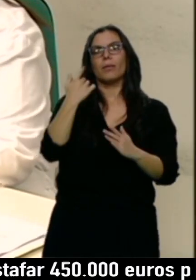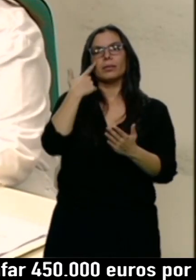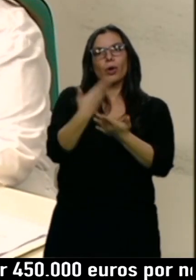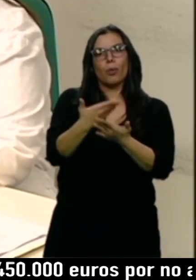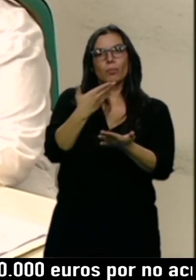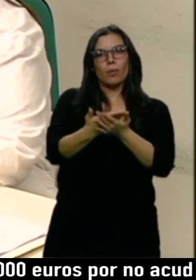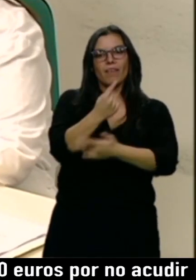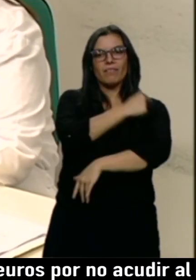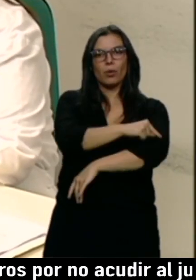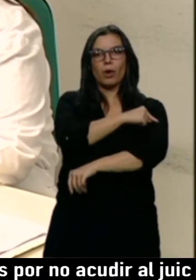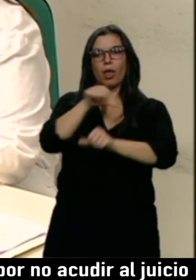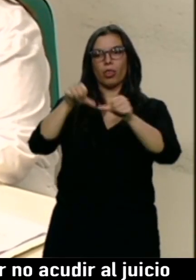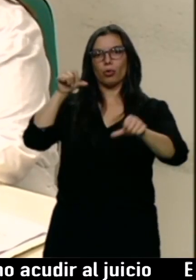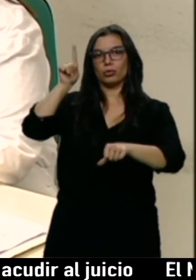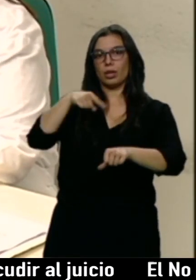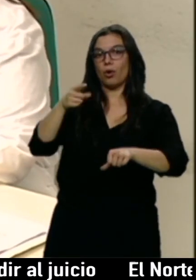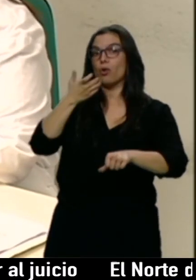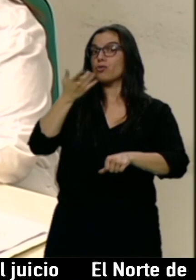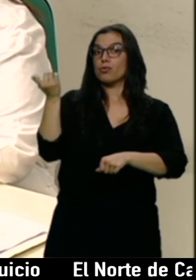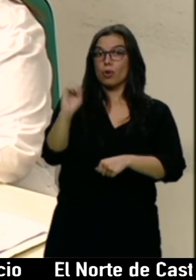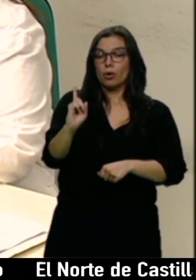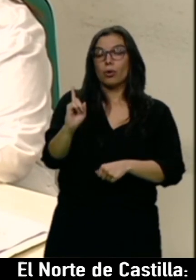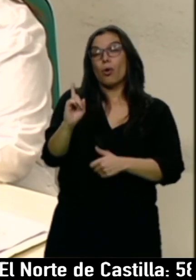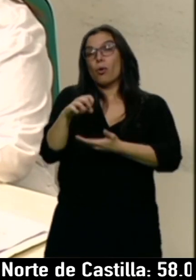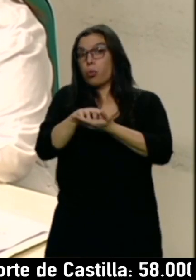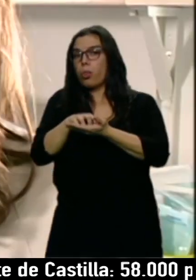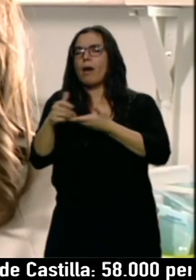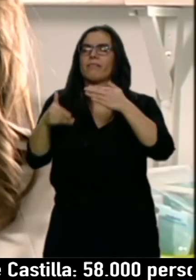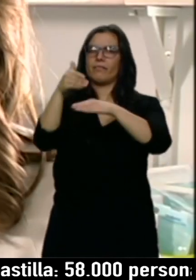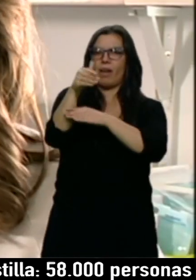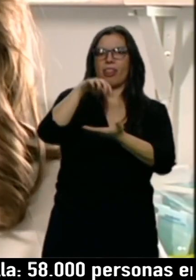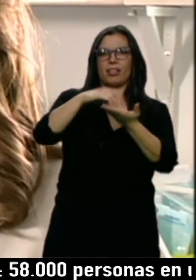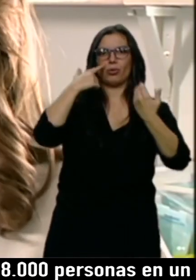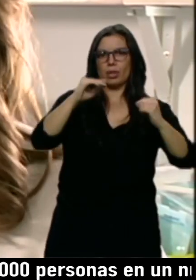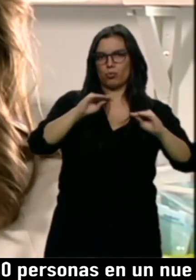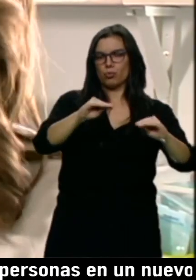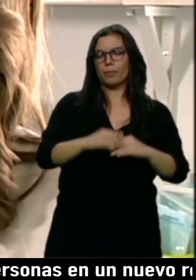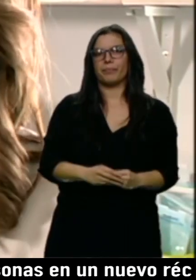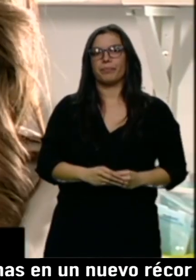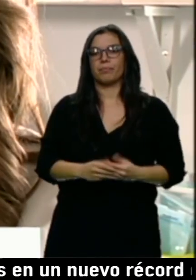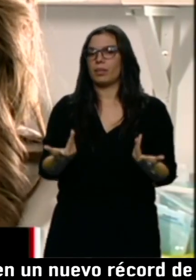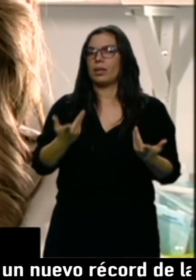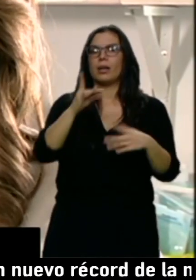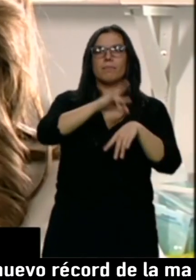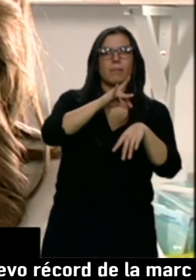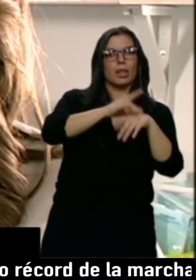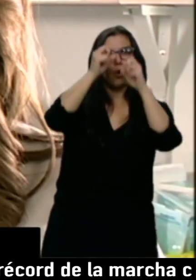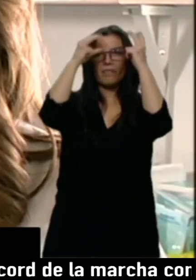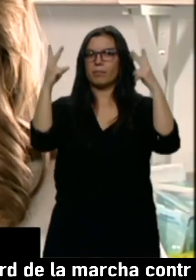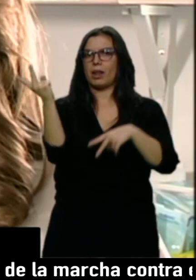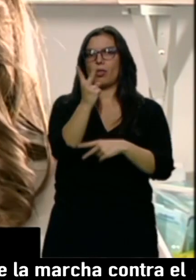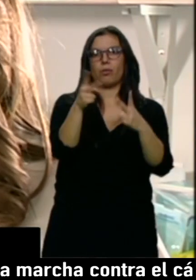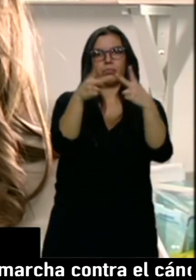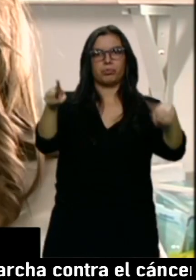vacunados. En caso negativo o si hay duda, deben acudir al centro de salud. Y principalmente hablar con su médico o con su enfermera. Cualquiera de los dos es válido